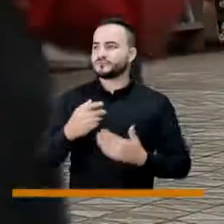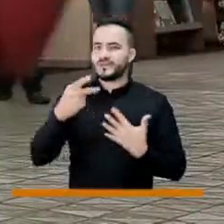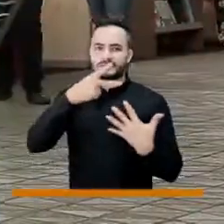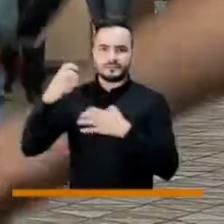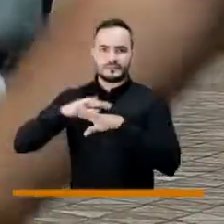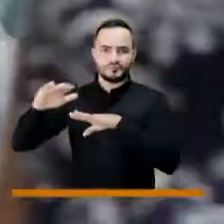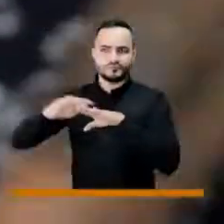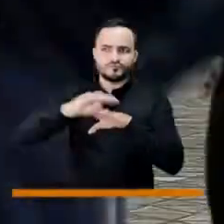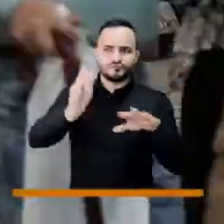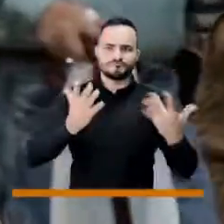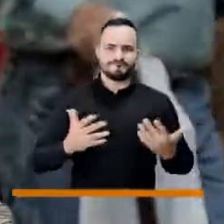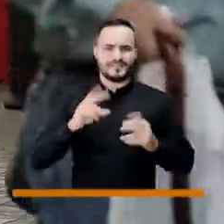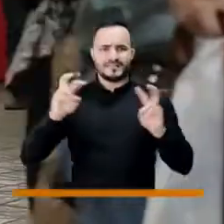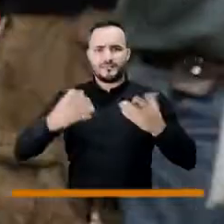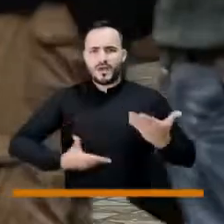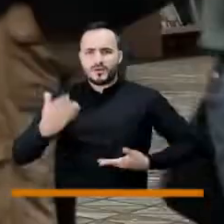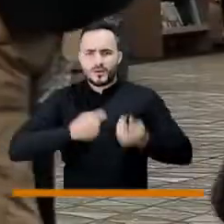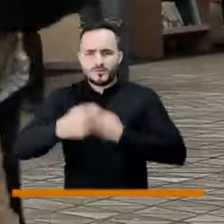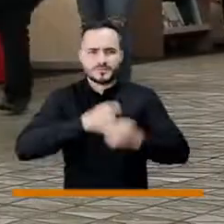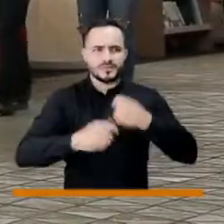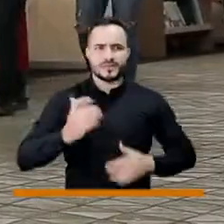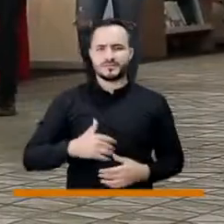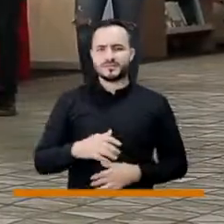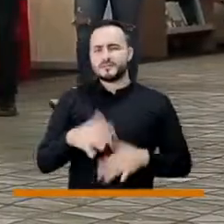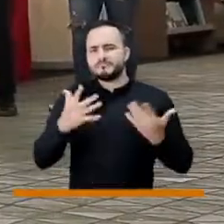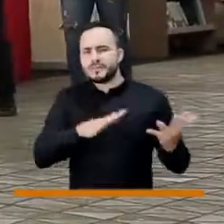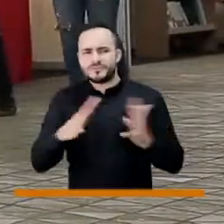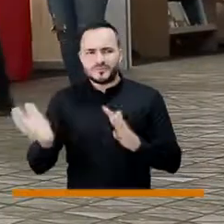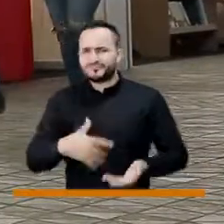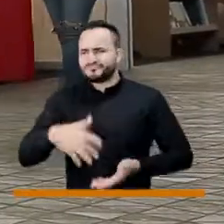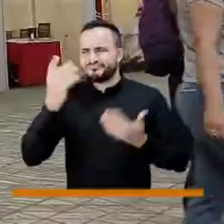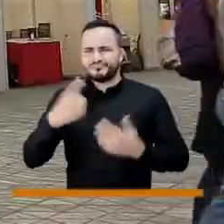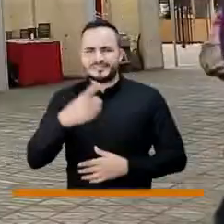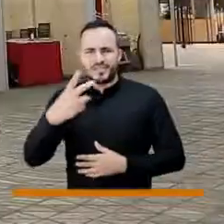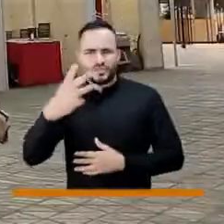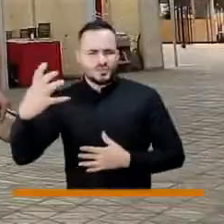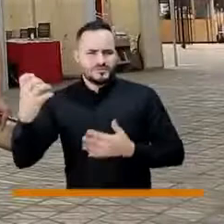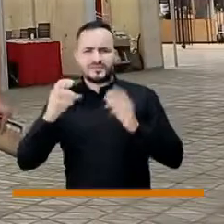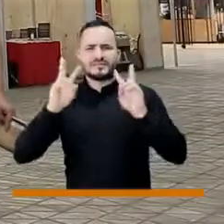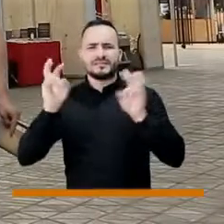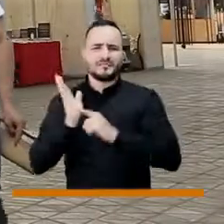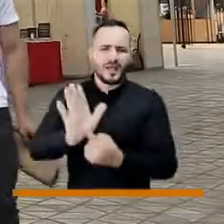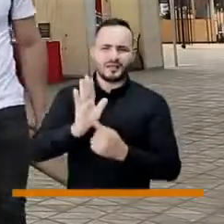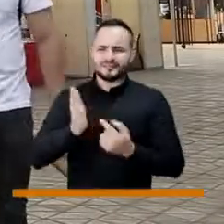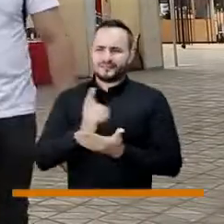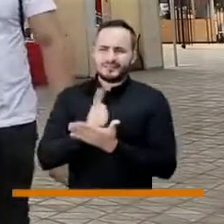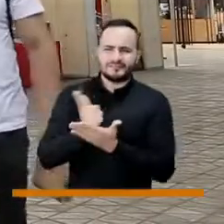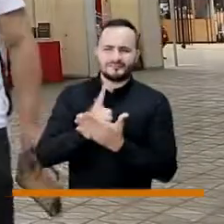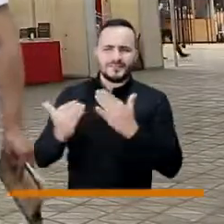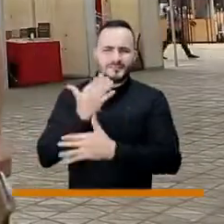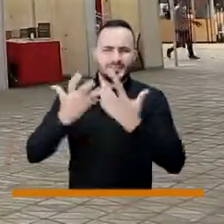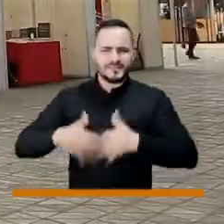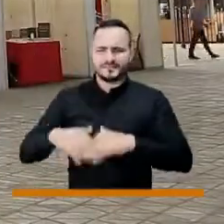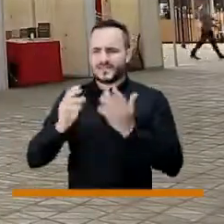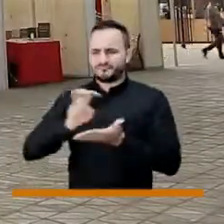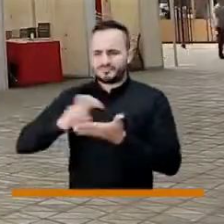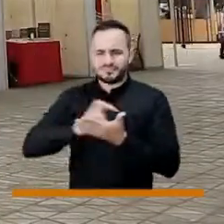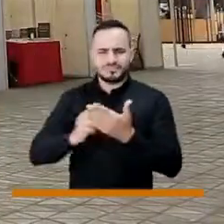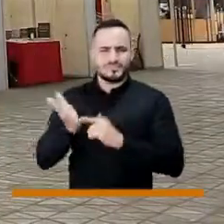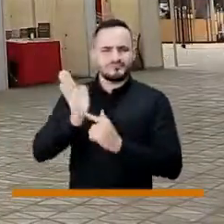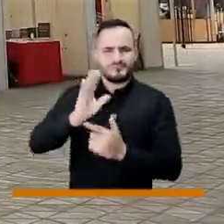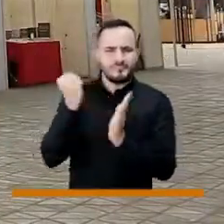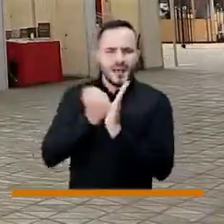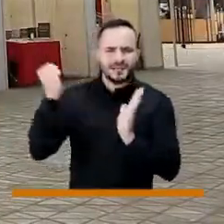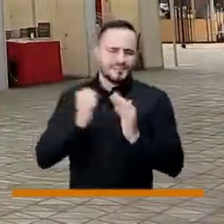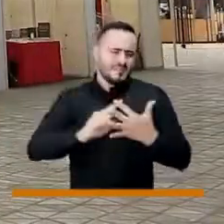invitados, espacios comerciales, más de 130 muestras comerciales entre librerías, editoriales y distribuidores. Un montón de espacios que la gente conoce y, que no,